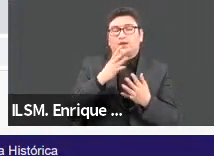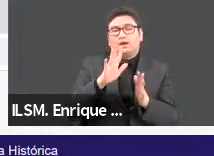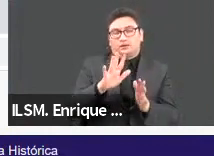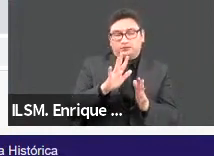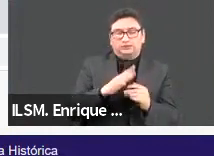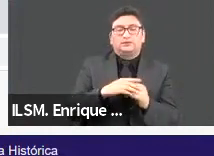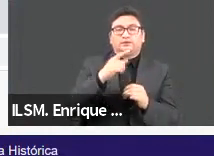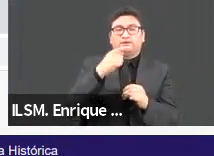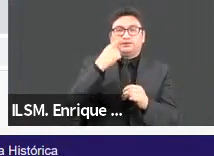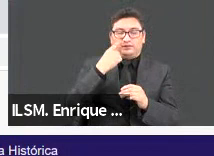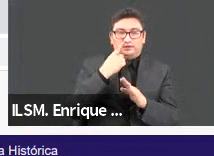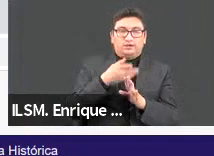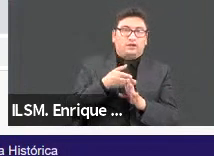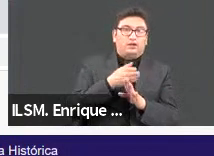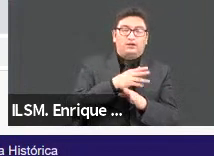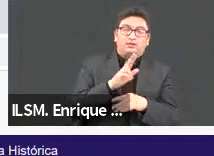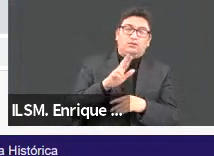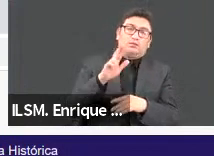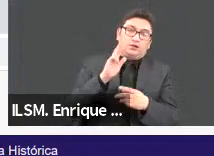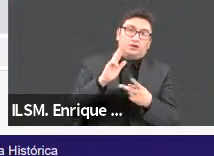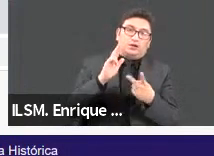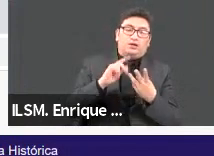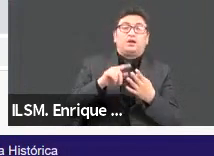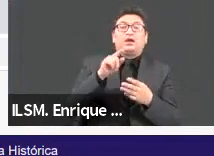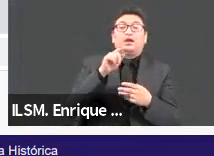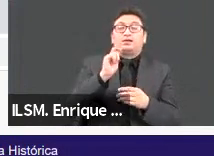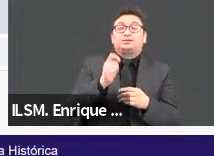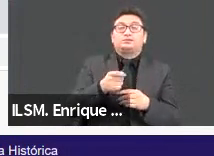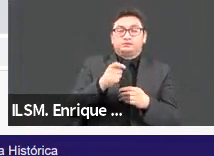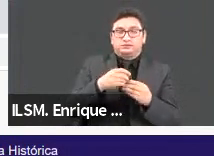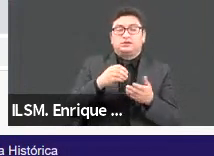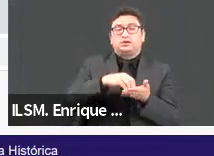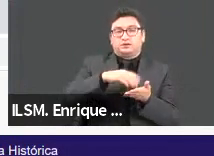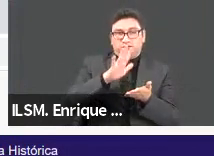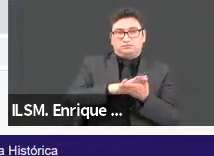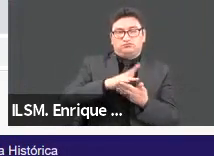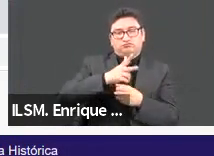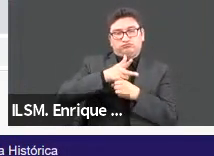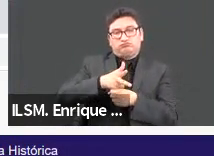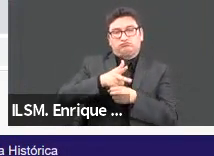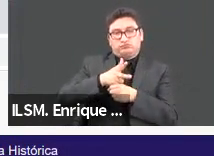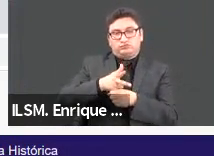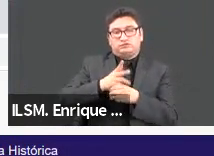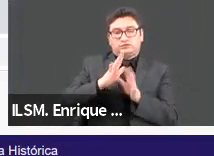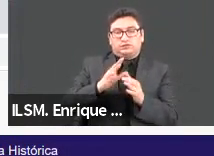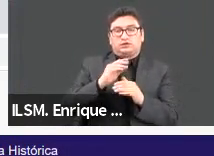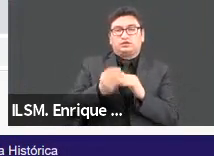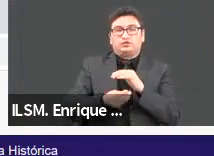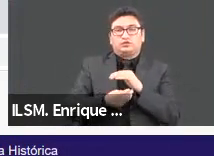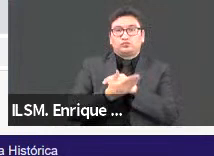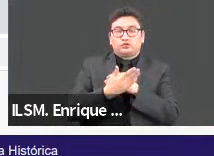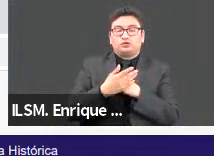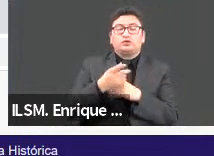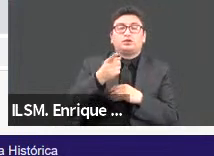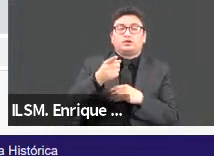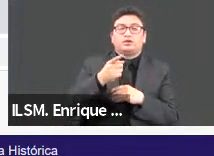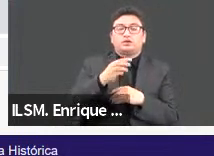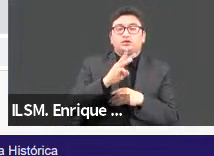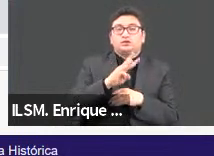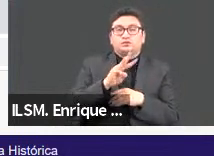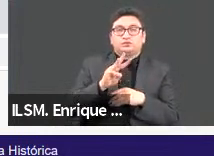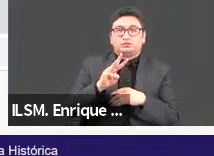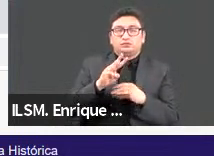que estas sesiones del martes de jurisprudencia se quedan grabadas y se colocan en la página